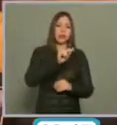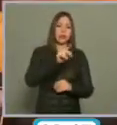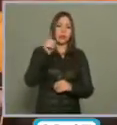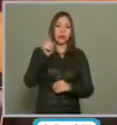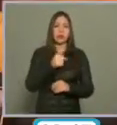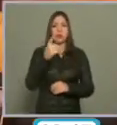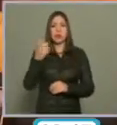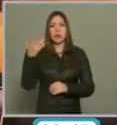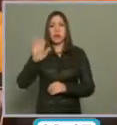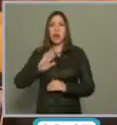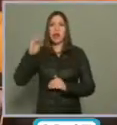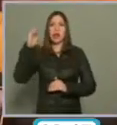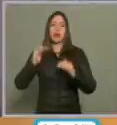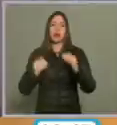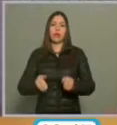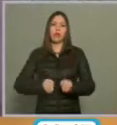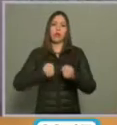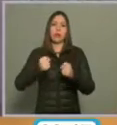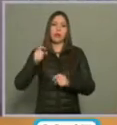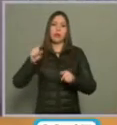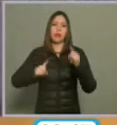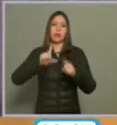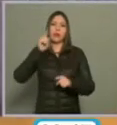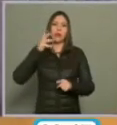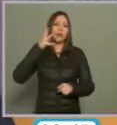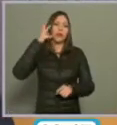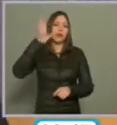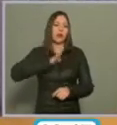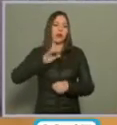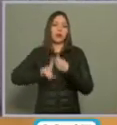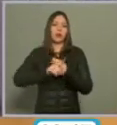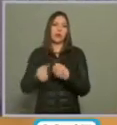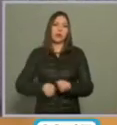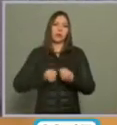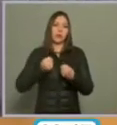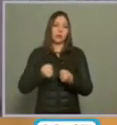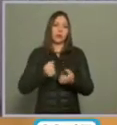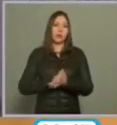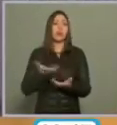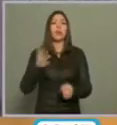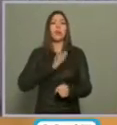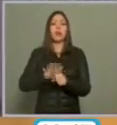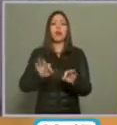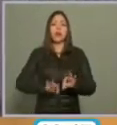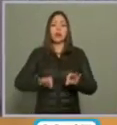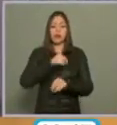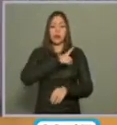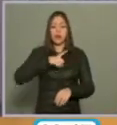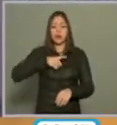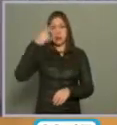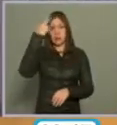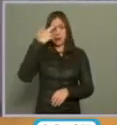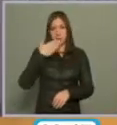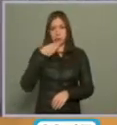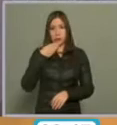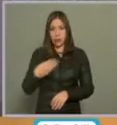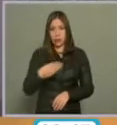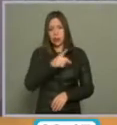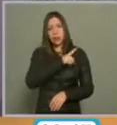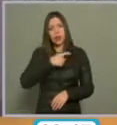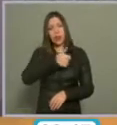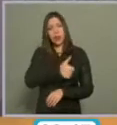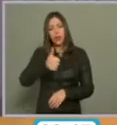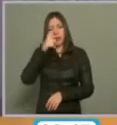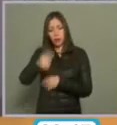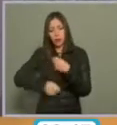muy fuertes, que van a dar complicaciones más tempranas, ¿no? Entonces, ¿qué es lo más importante? Chéquense, por favor, háganse su chequeo